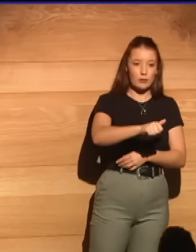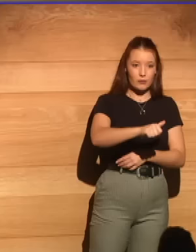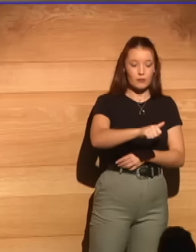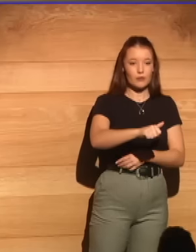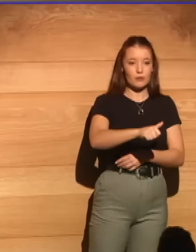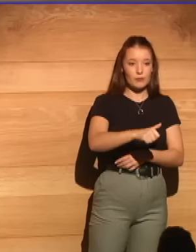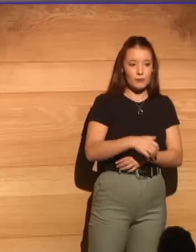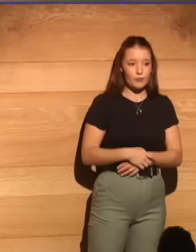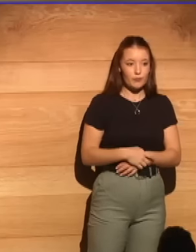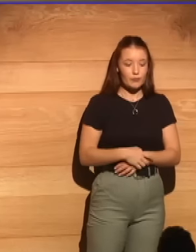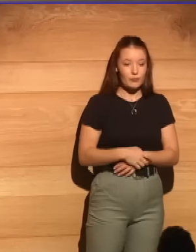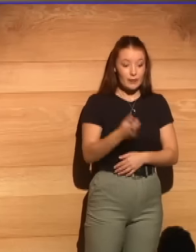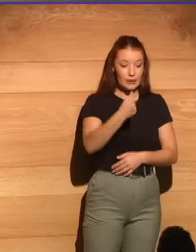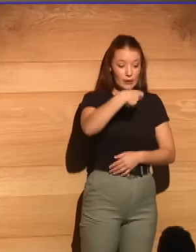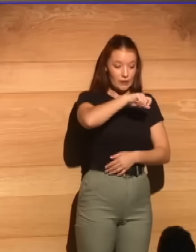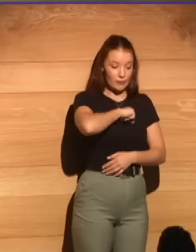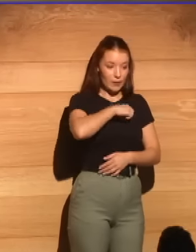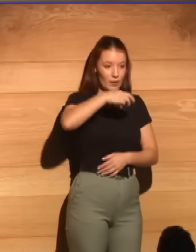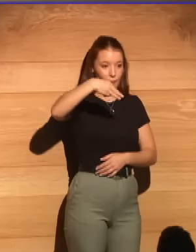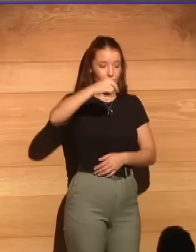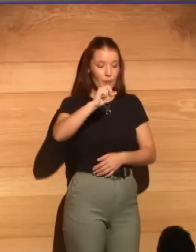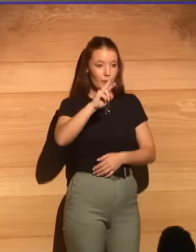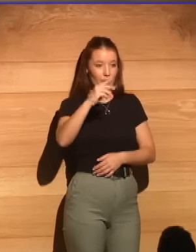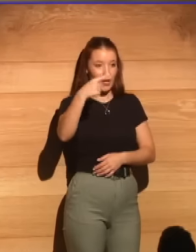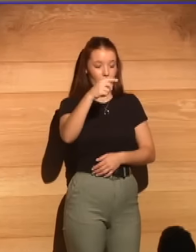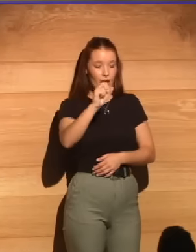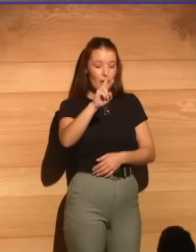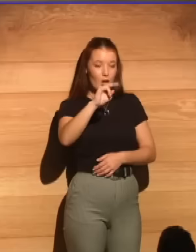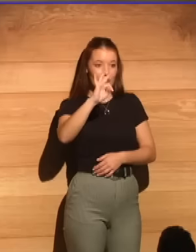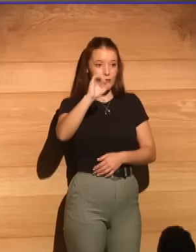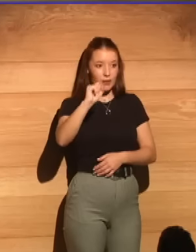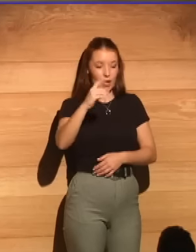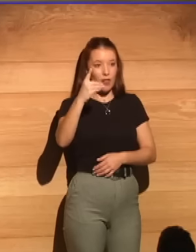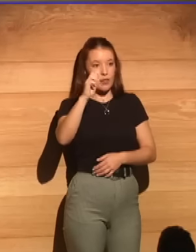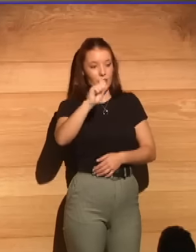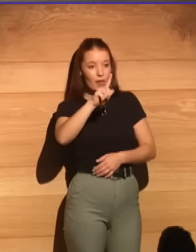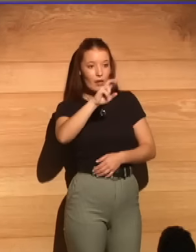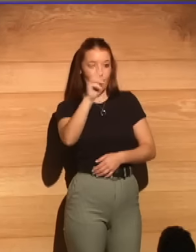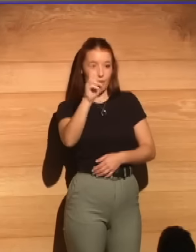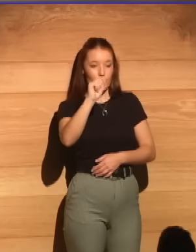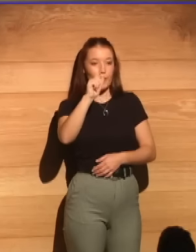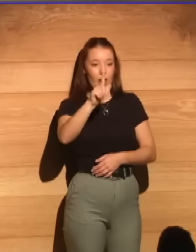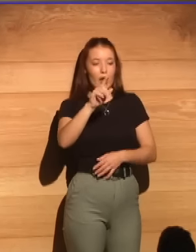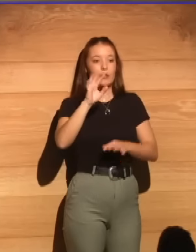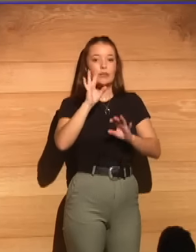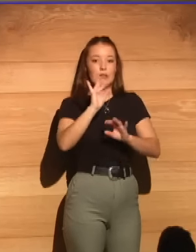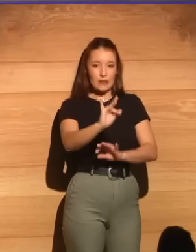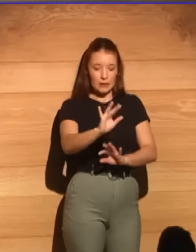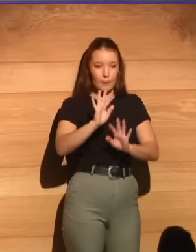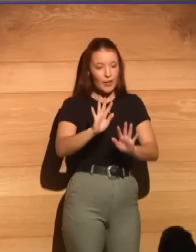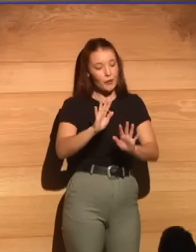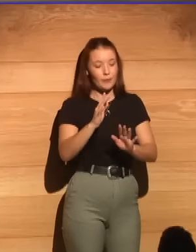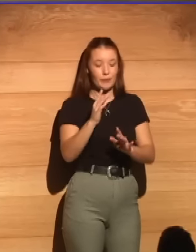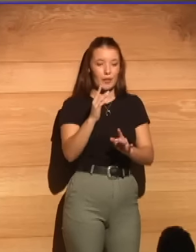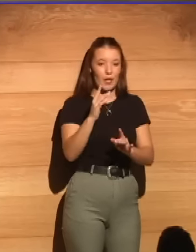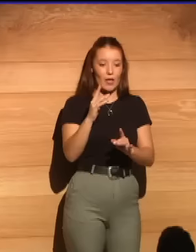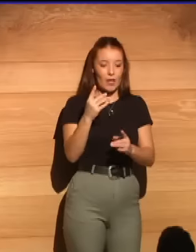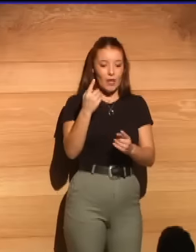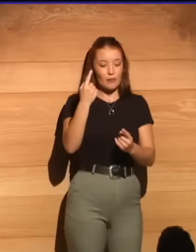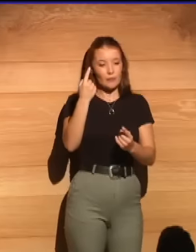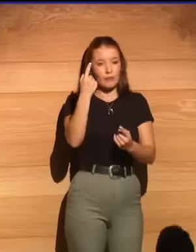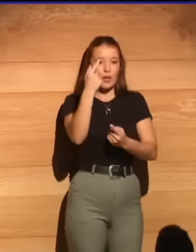del Val, que es del CSIC y que ha estado afortunadamente en muchos medios, pero es verdad que es una excepción. Porque en el momento de la oportunidad